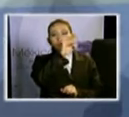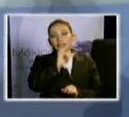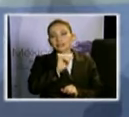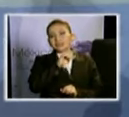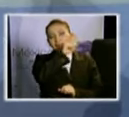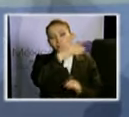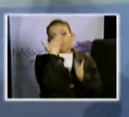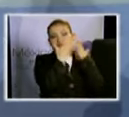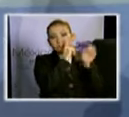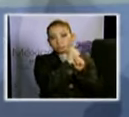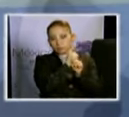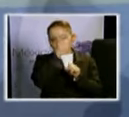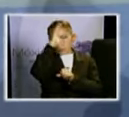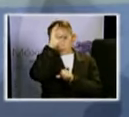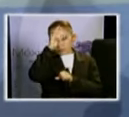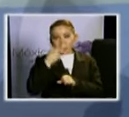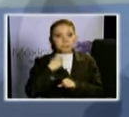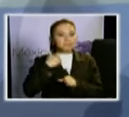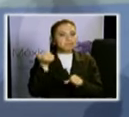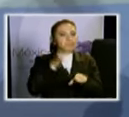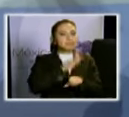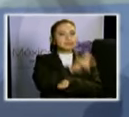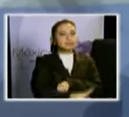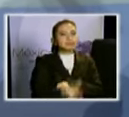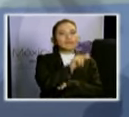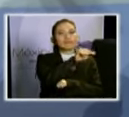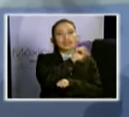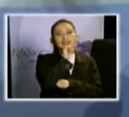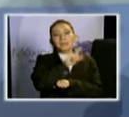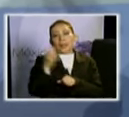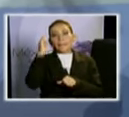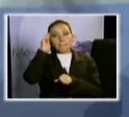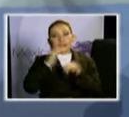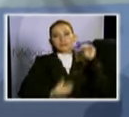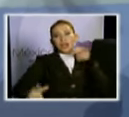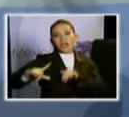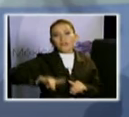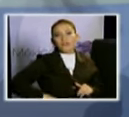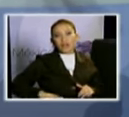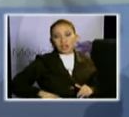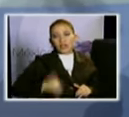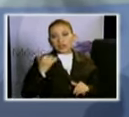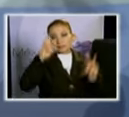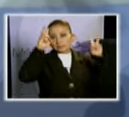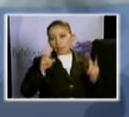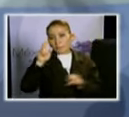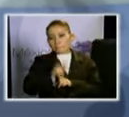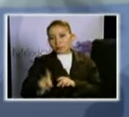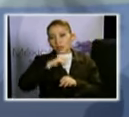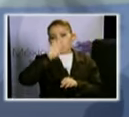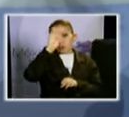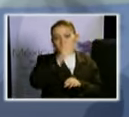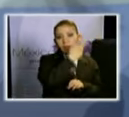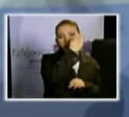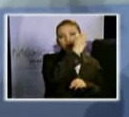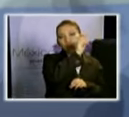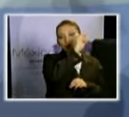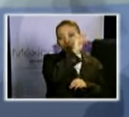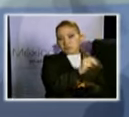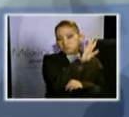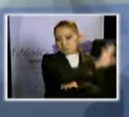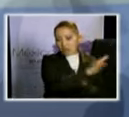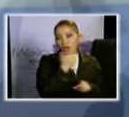Hernández, que estudió la licenciatura en Ciencias Políticas y Administración Pública, así como la maestría en Gobierno y Asuntos Públicos en la Universidad Nacional Autónoma de